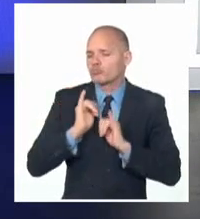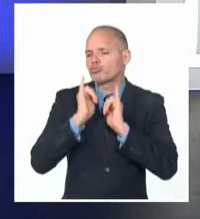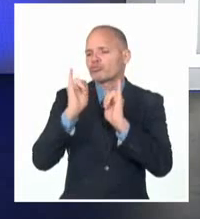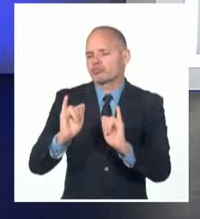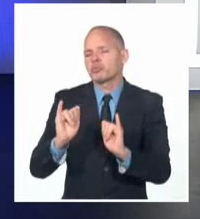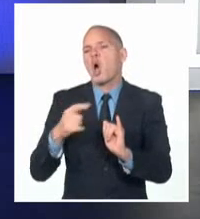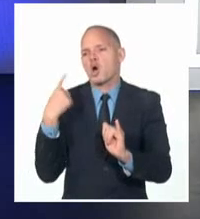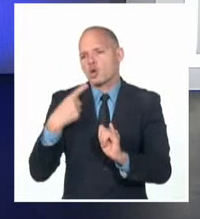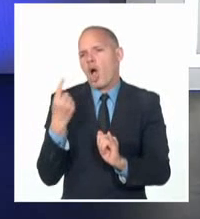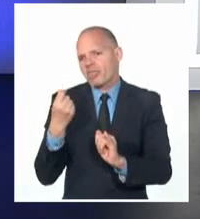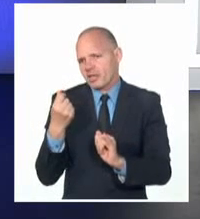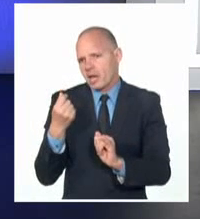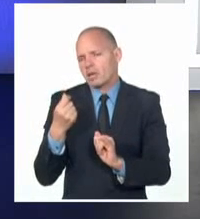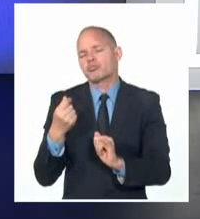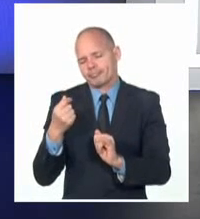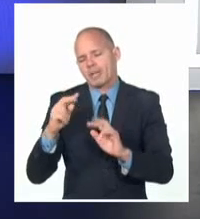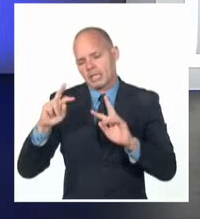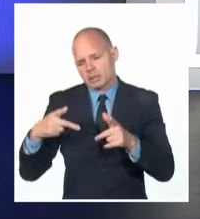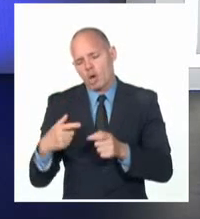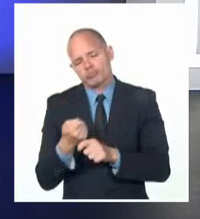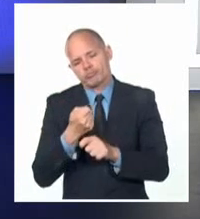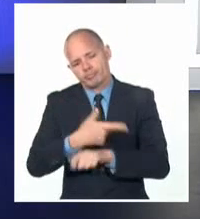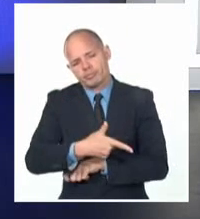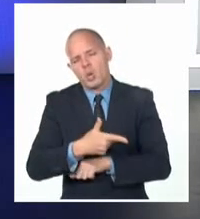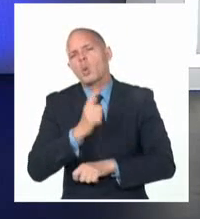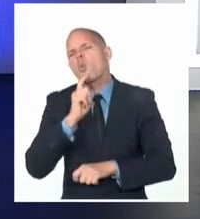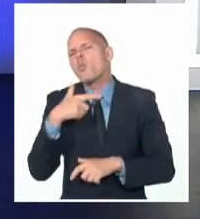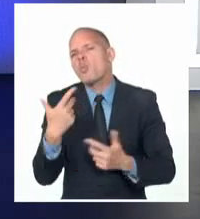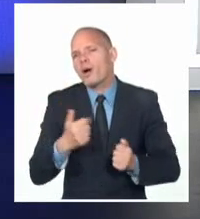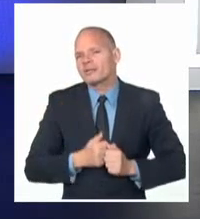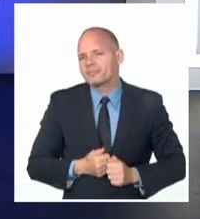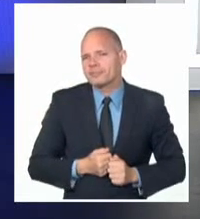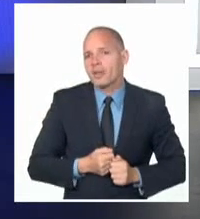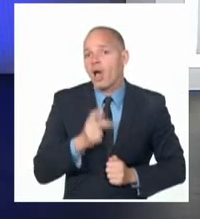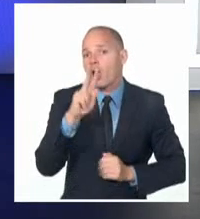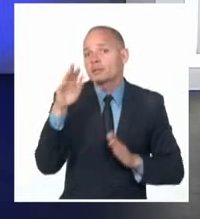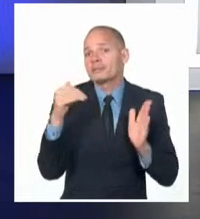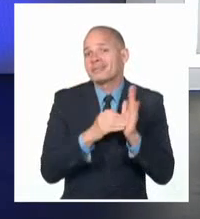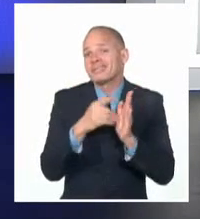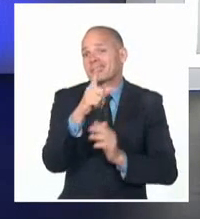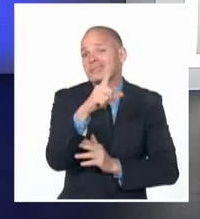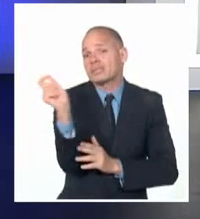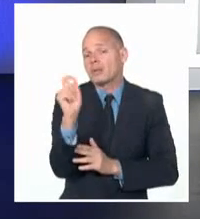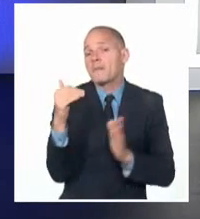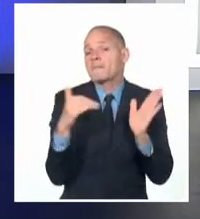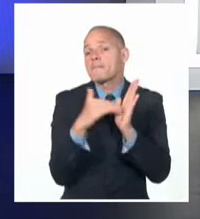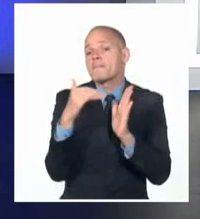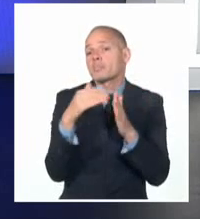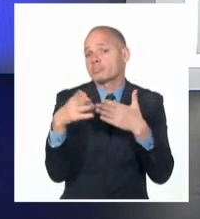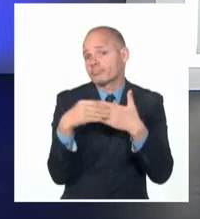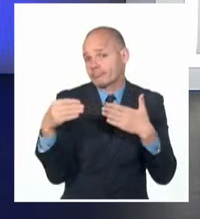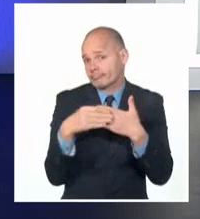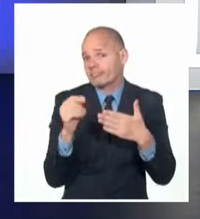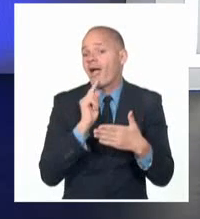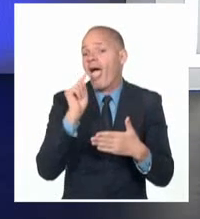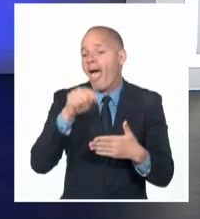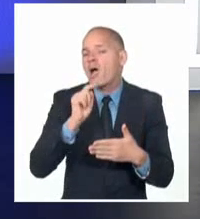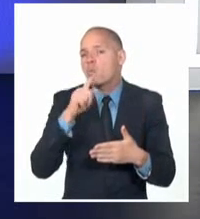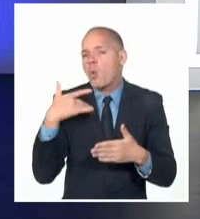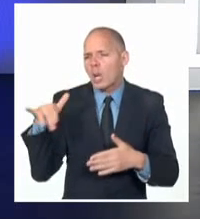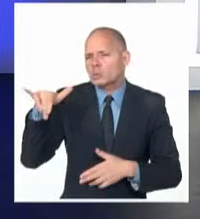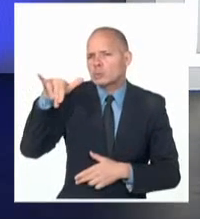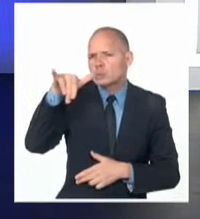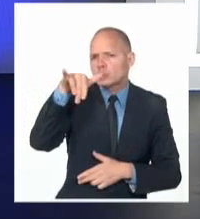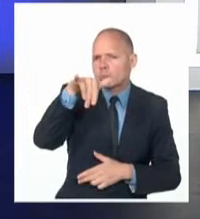precisa que la ayuda tiene un valor de 2.100 millones de dólares e incluye medios de defensa aérea crítica